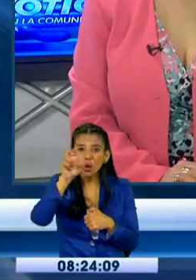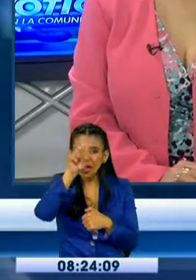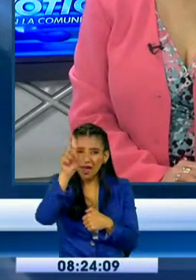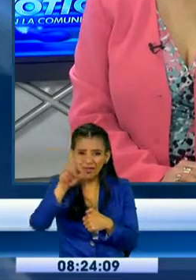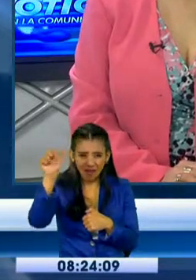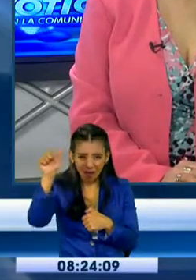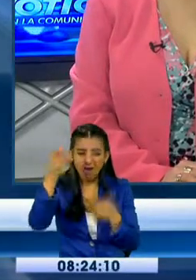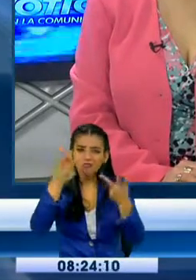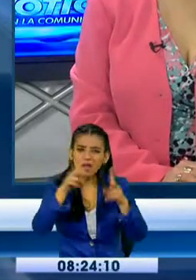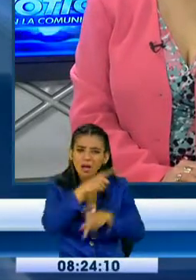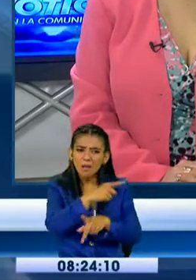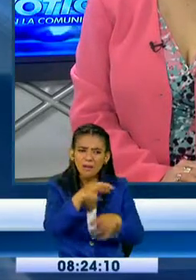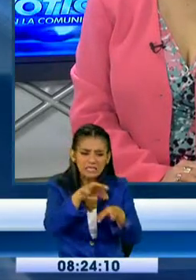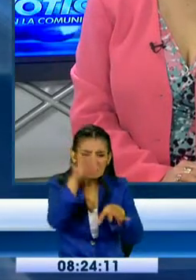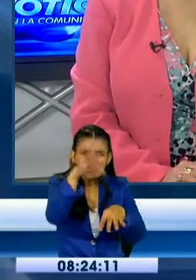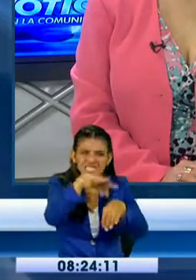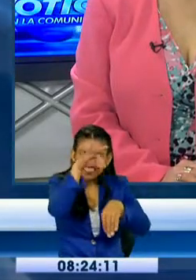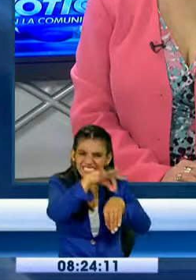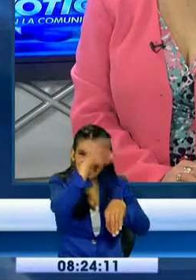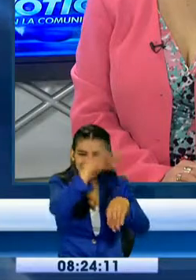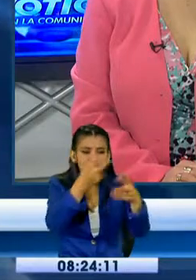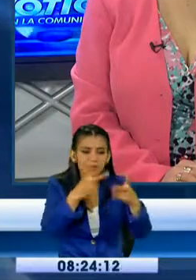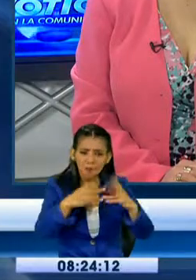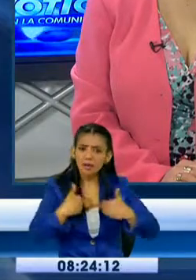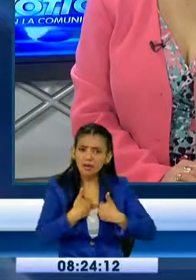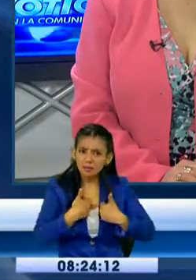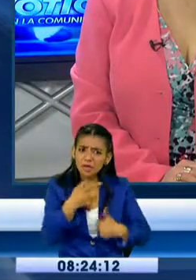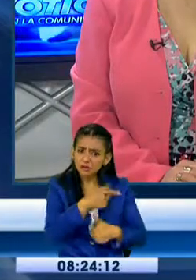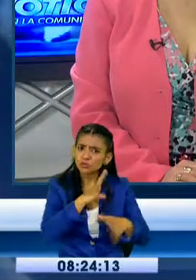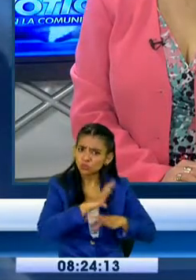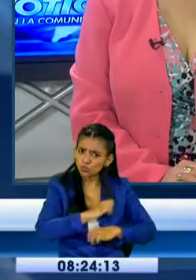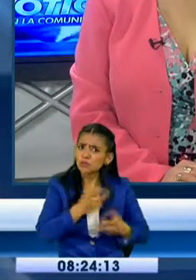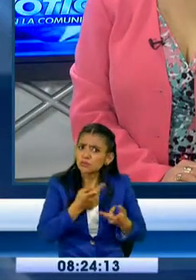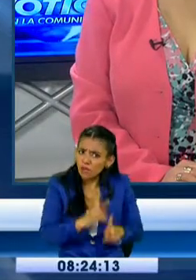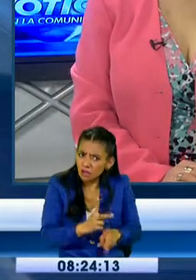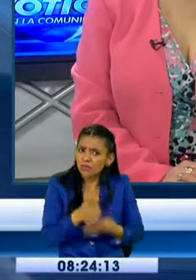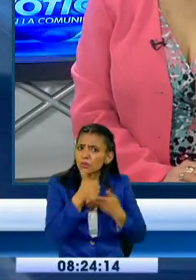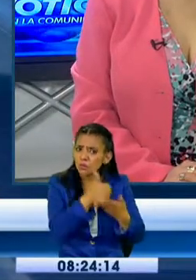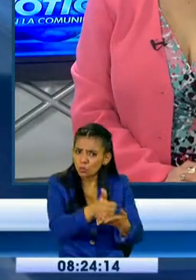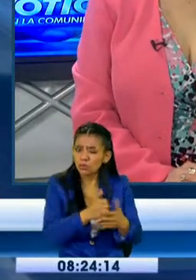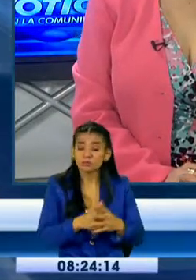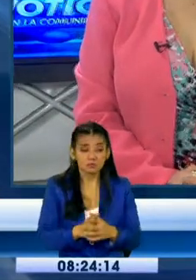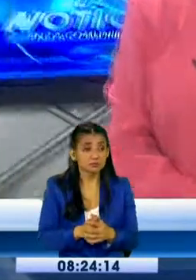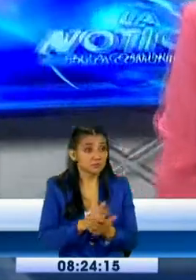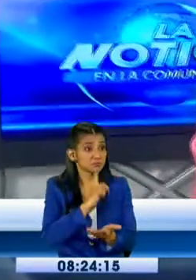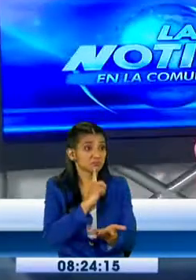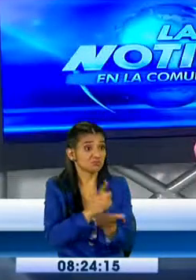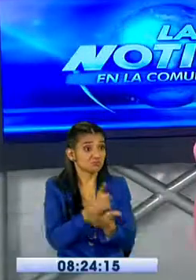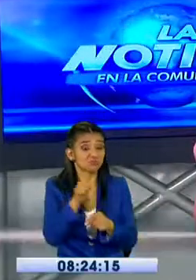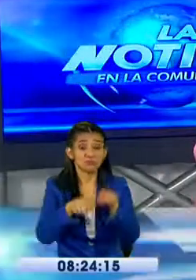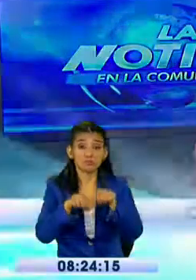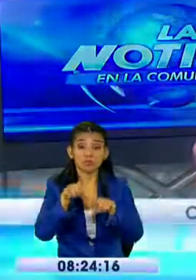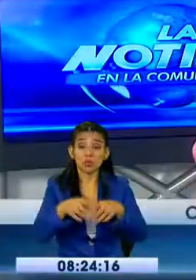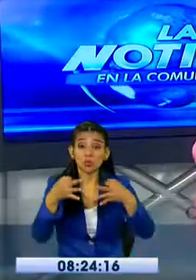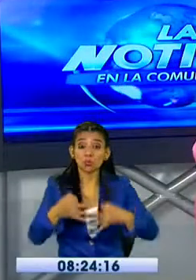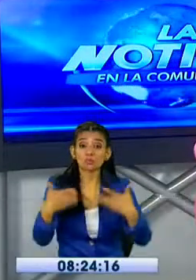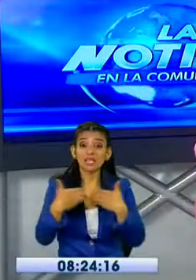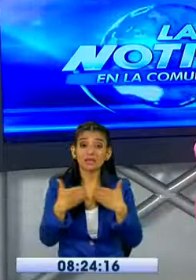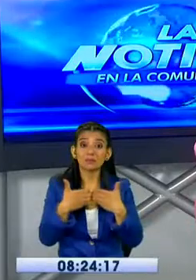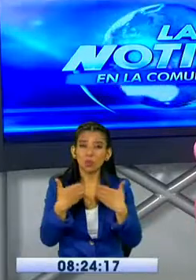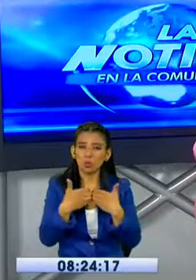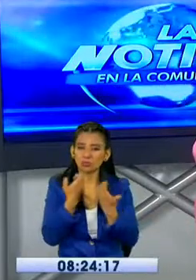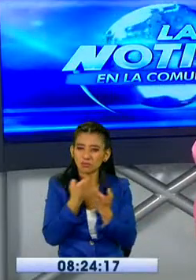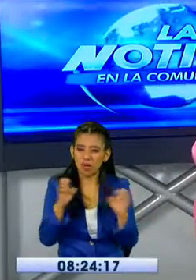puercoespín, la naturaleza sufre y el ser humano trata también de ayudarles. Efectivamente, Robert, amigos televidentes, el equipo de rescate del